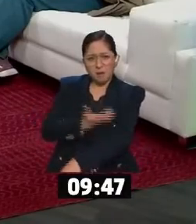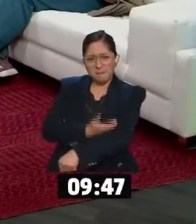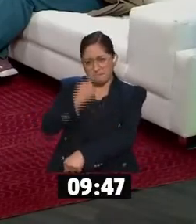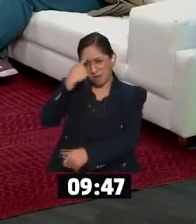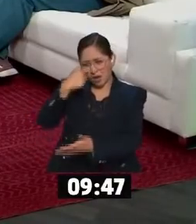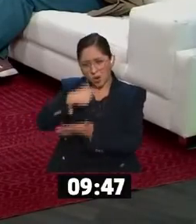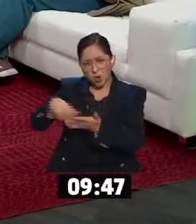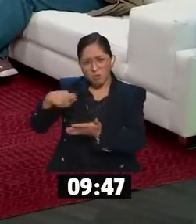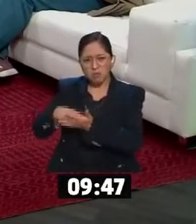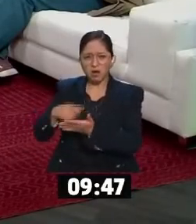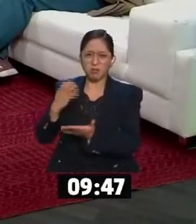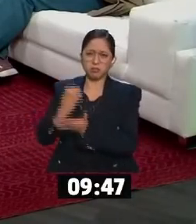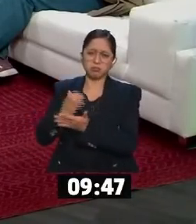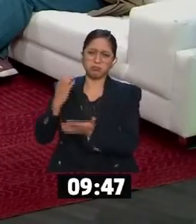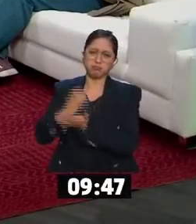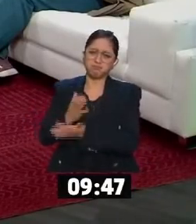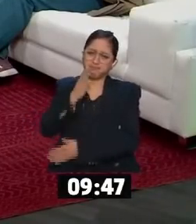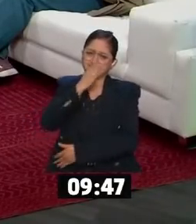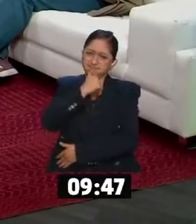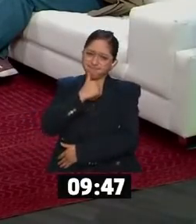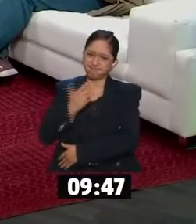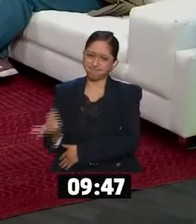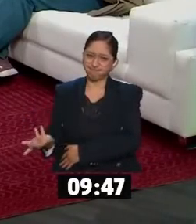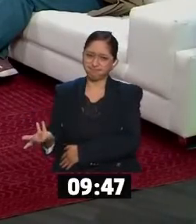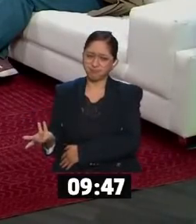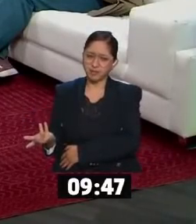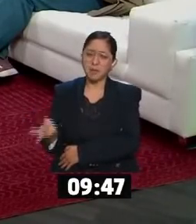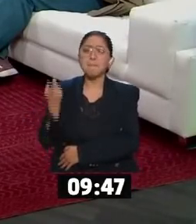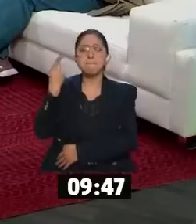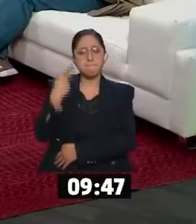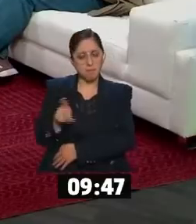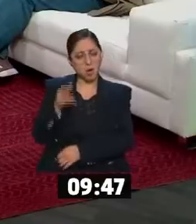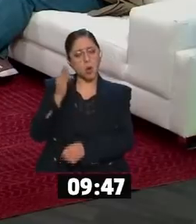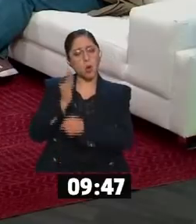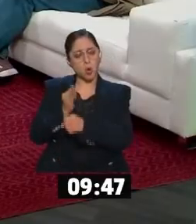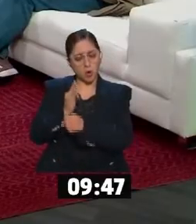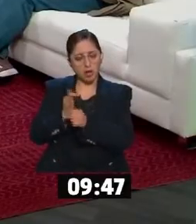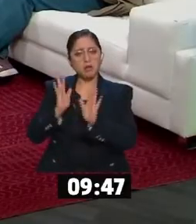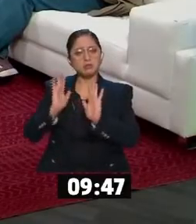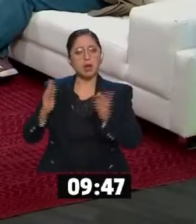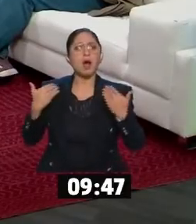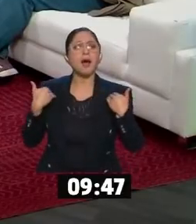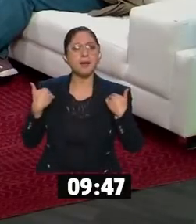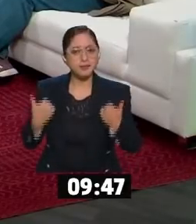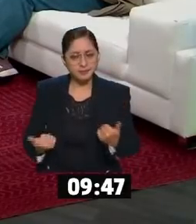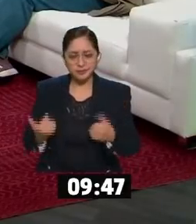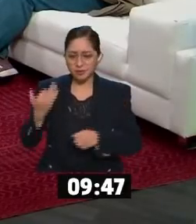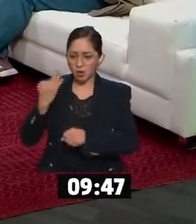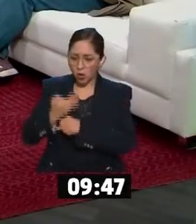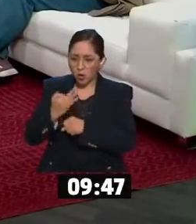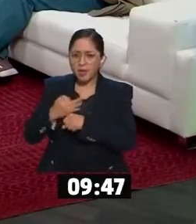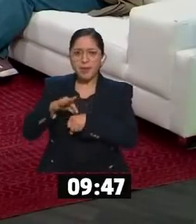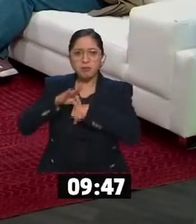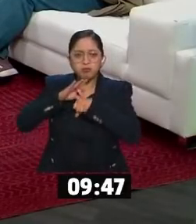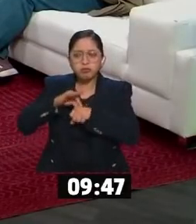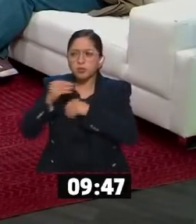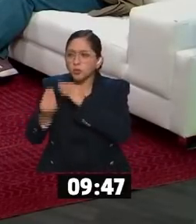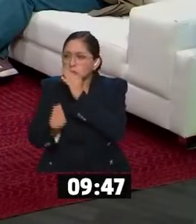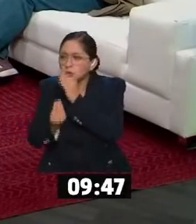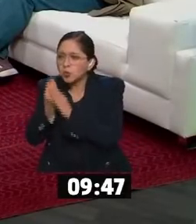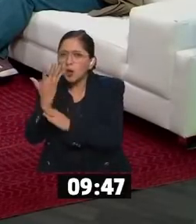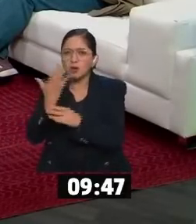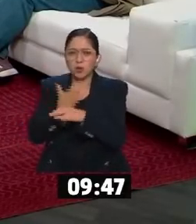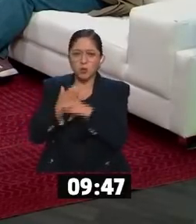tampoco seamos... Pero yo creo que sí, ya entendimos que esta es nuestra nueva realidad. Ojalá lo entendamos para otras cosas, señora, como cuidar el